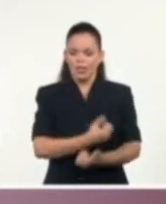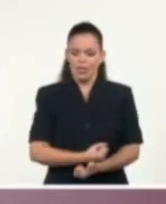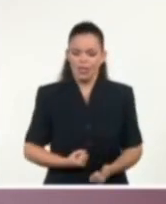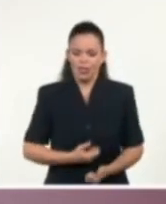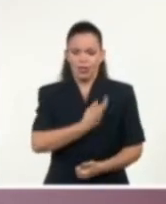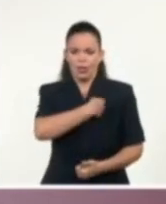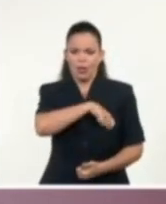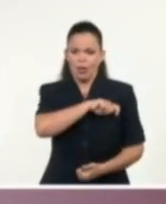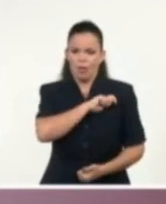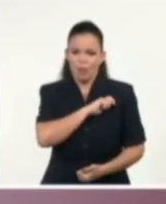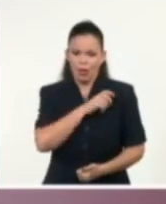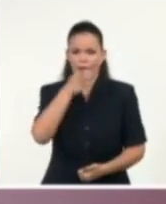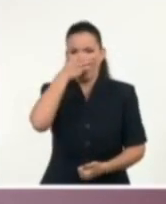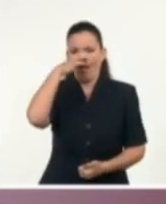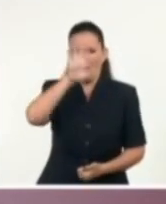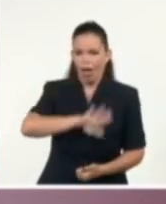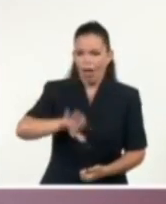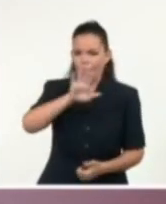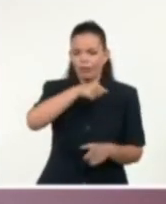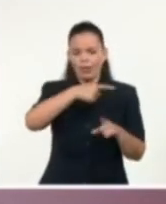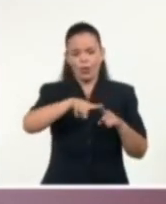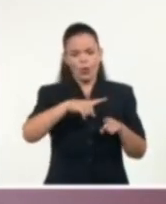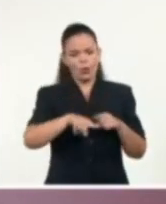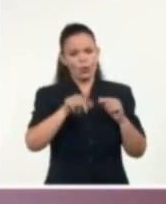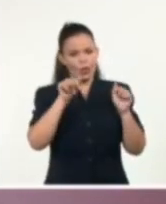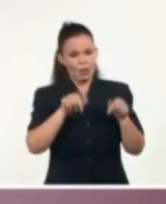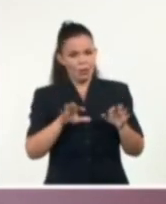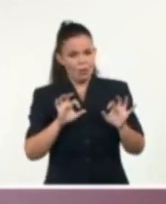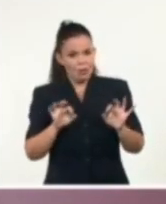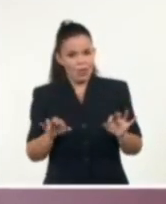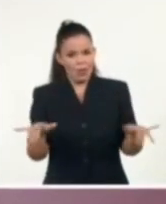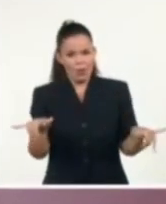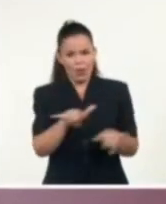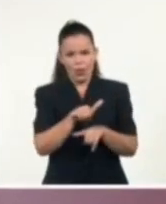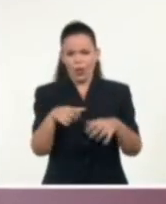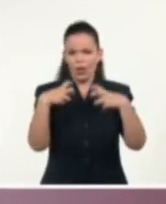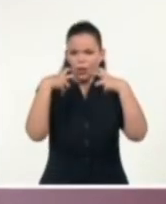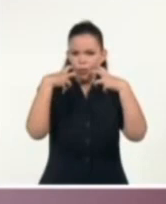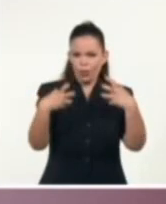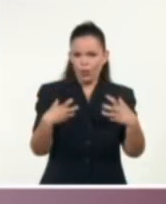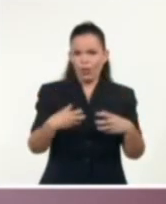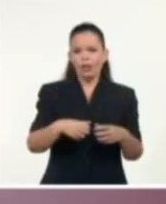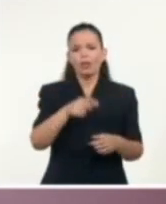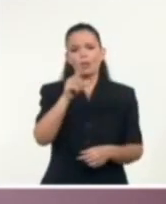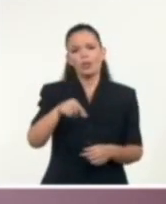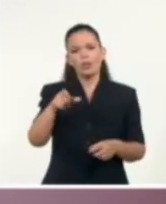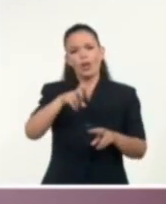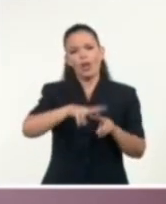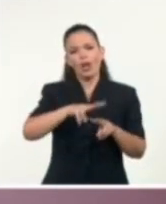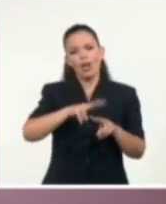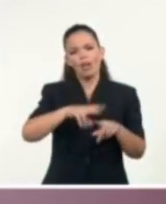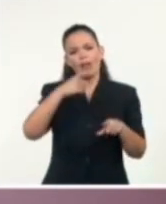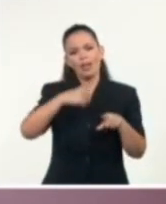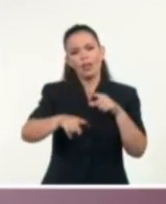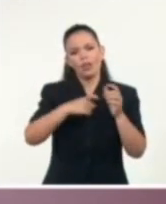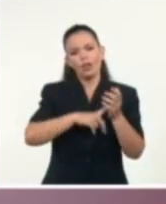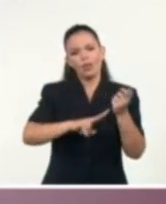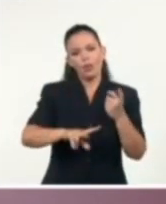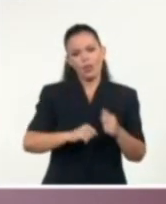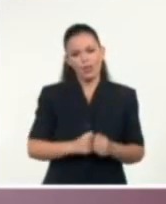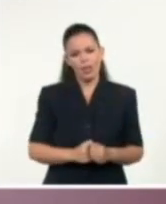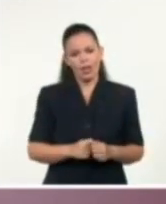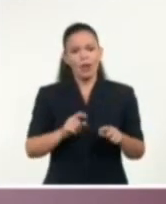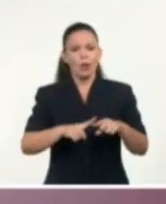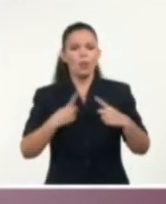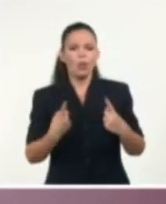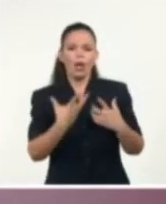de la historia de Cuba han dejado su huella los habaneros y también los cubanos procedentes de otros territorios del país que han escogido